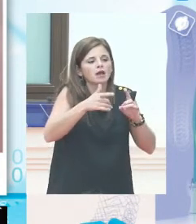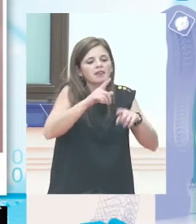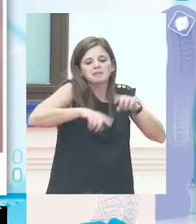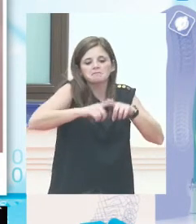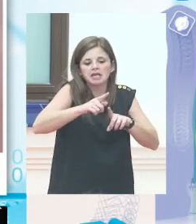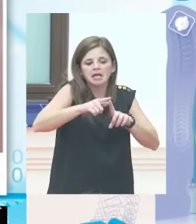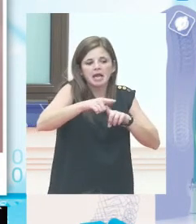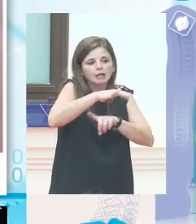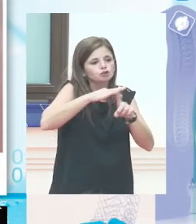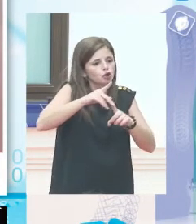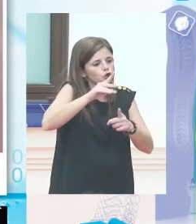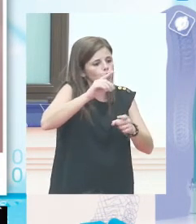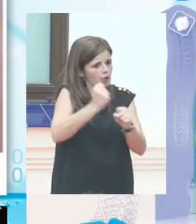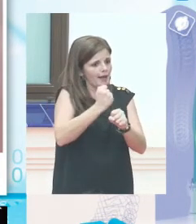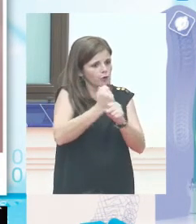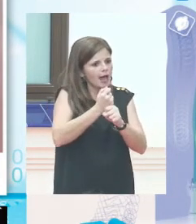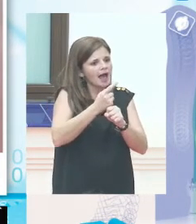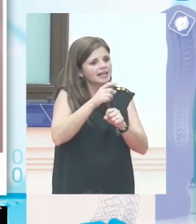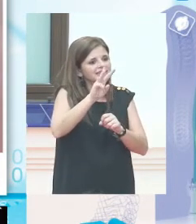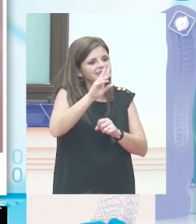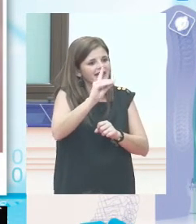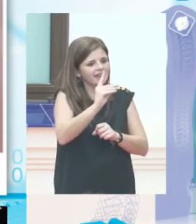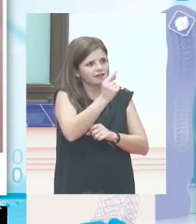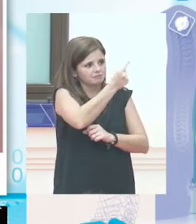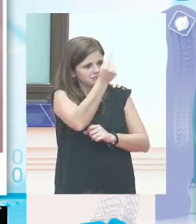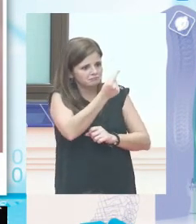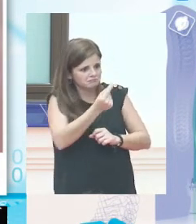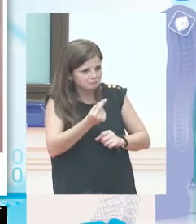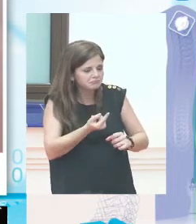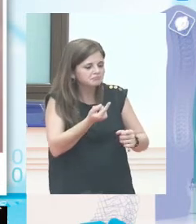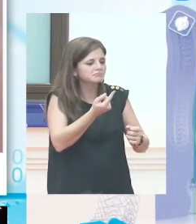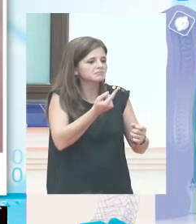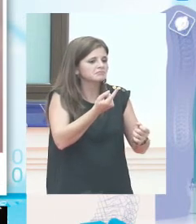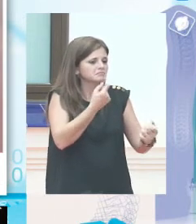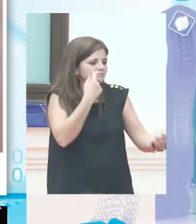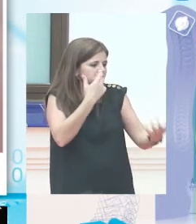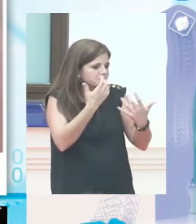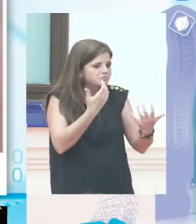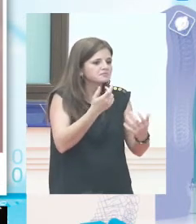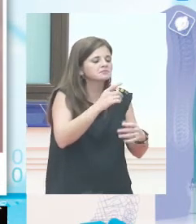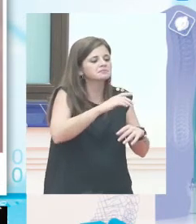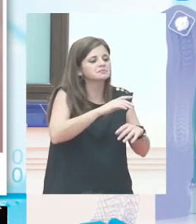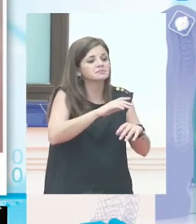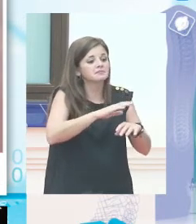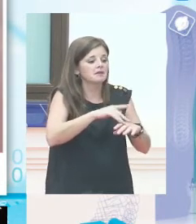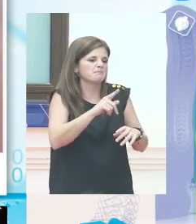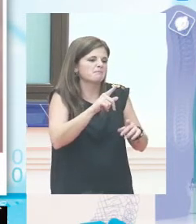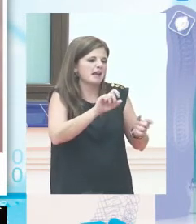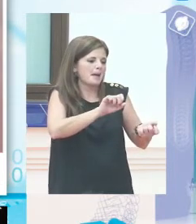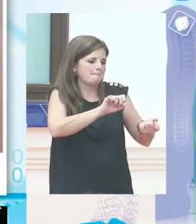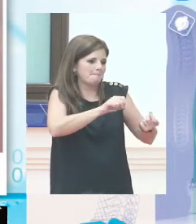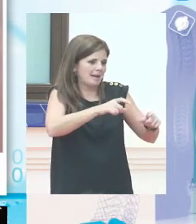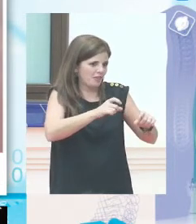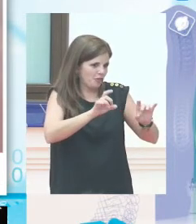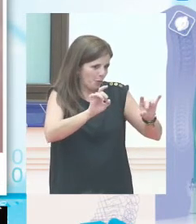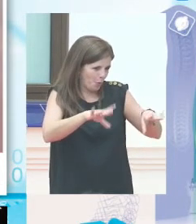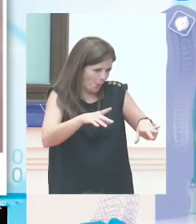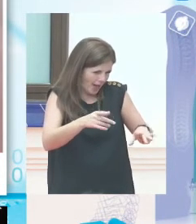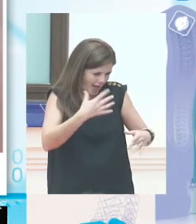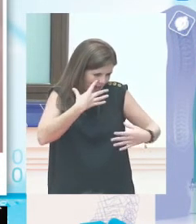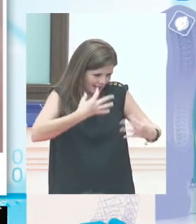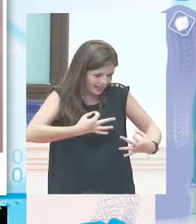laboral en 3 dimensiones y sobre ese entorno laboral, bueno, personalizarlo como queramos para que así realmente se parezca y tenga todas las dificultades que tiene el mismo